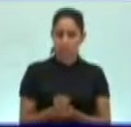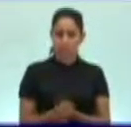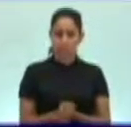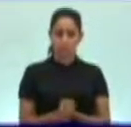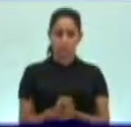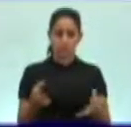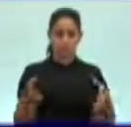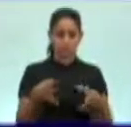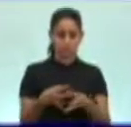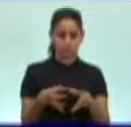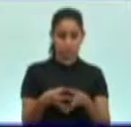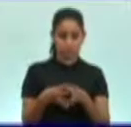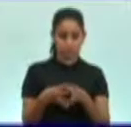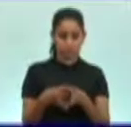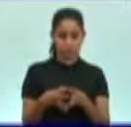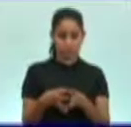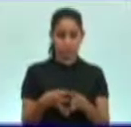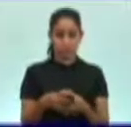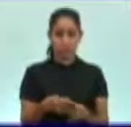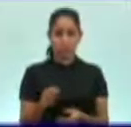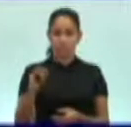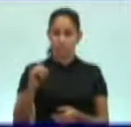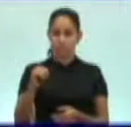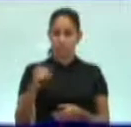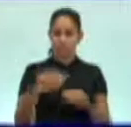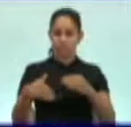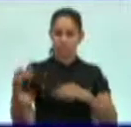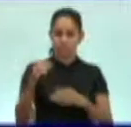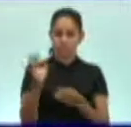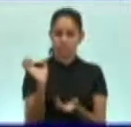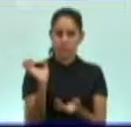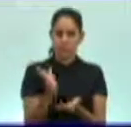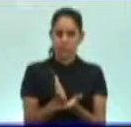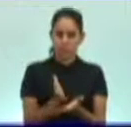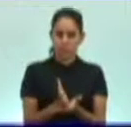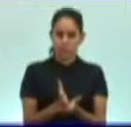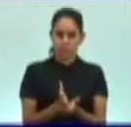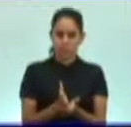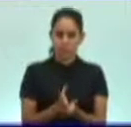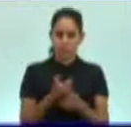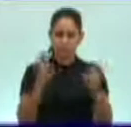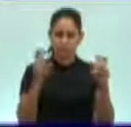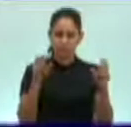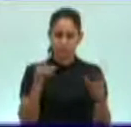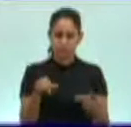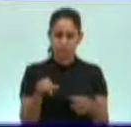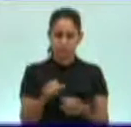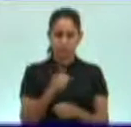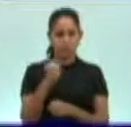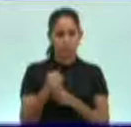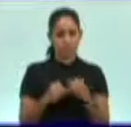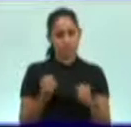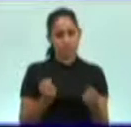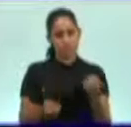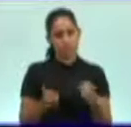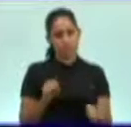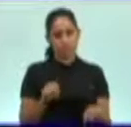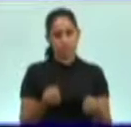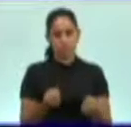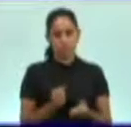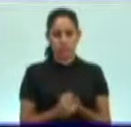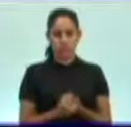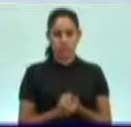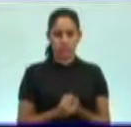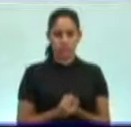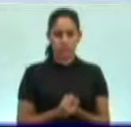decir, el Ministerio de Educación, tomará este tema para que sea controlado. De esta manera,